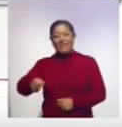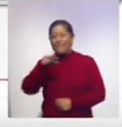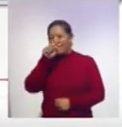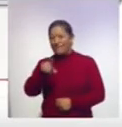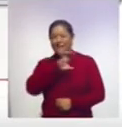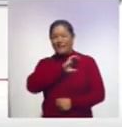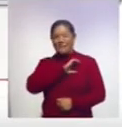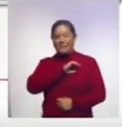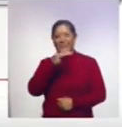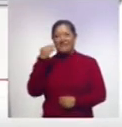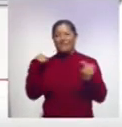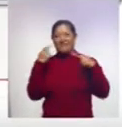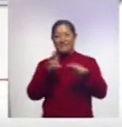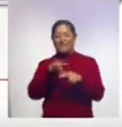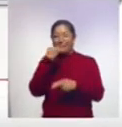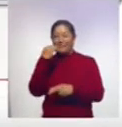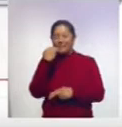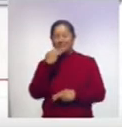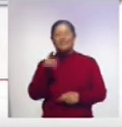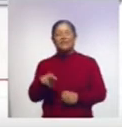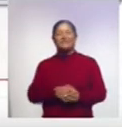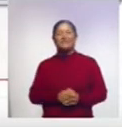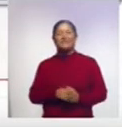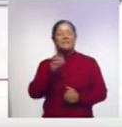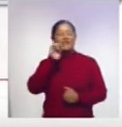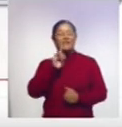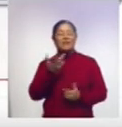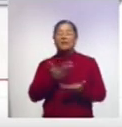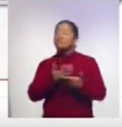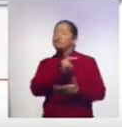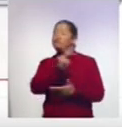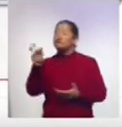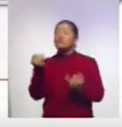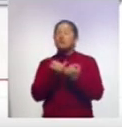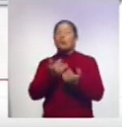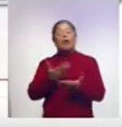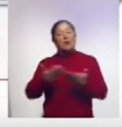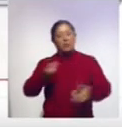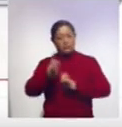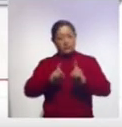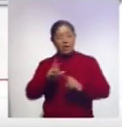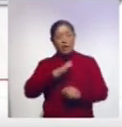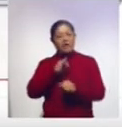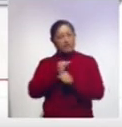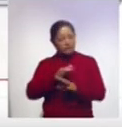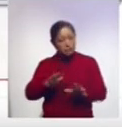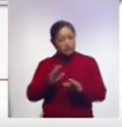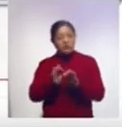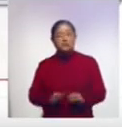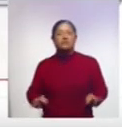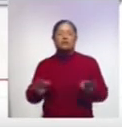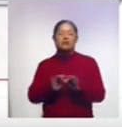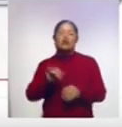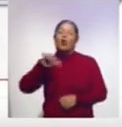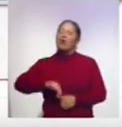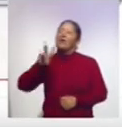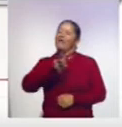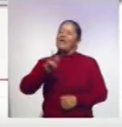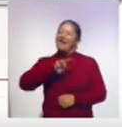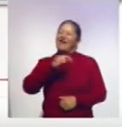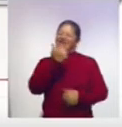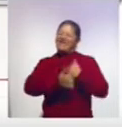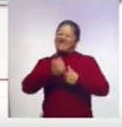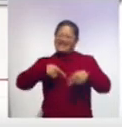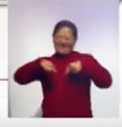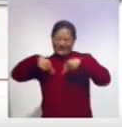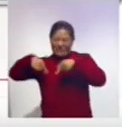mi querida maestra Miroslava y a nuestro auditorio, porque en esta ocasión en Ahora Deportes tenemos información muy importante. Es viernes futbolero, tendremos partidos